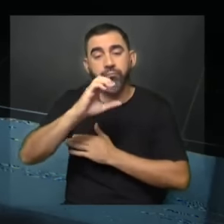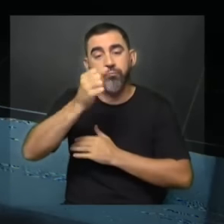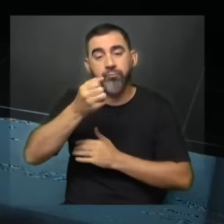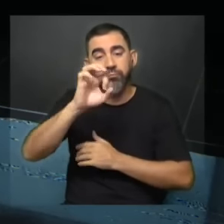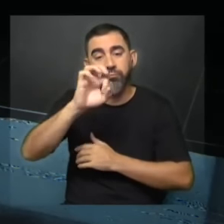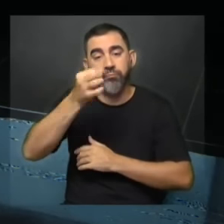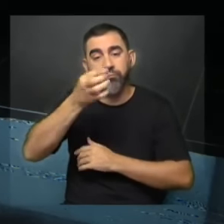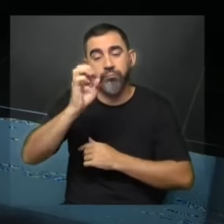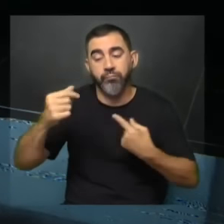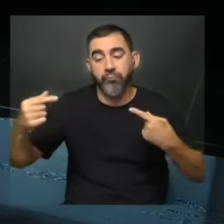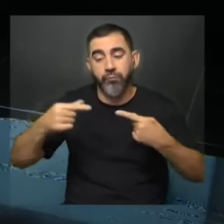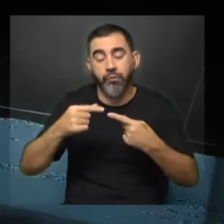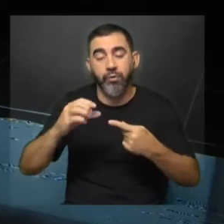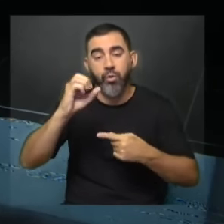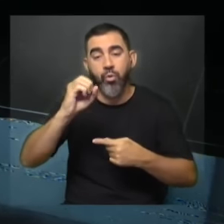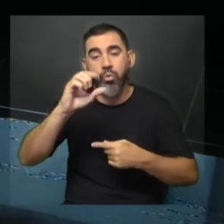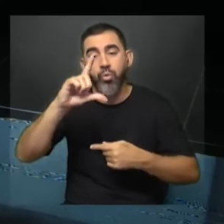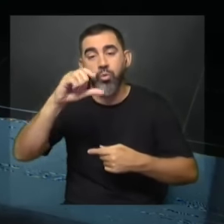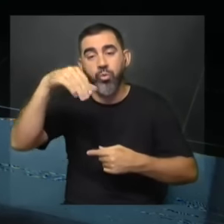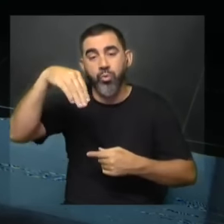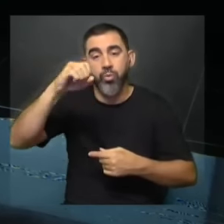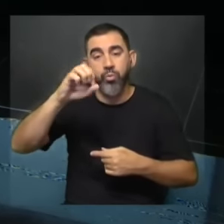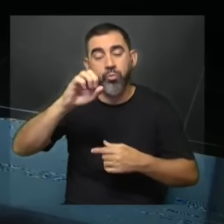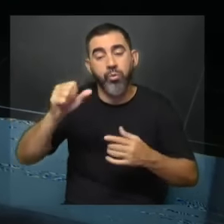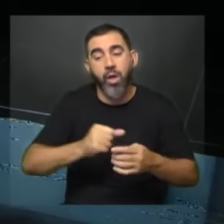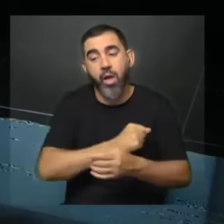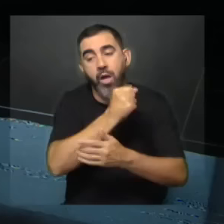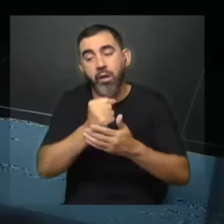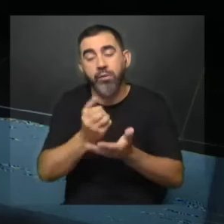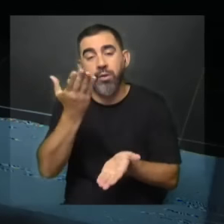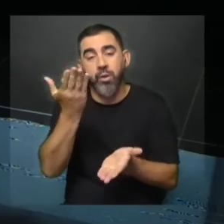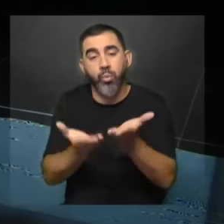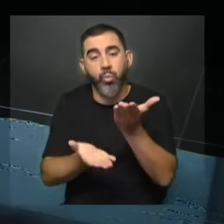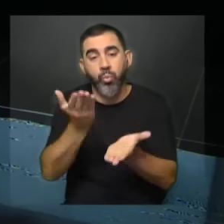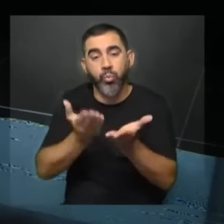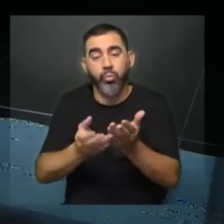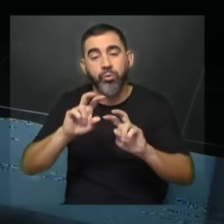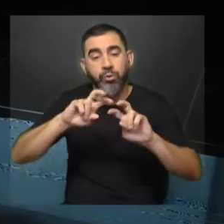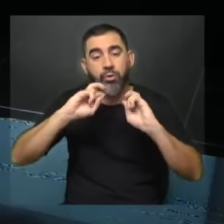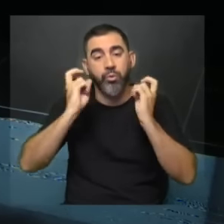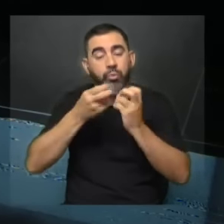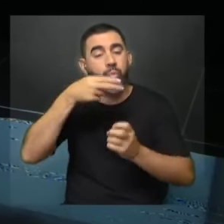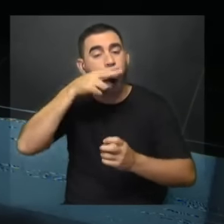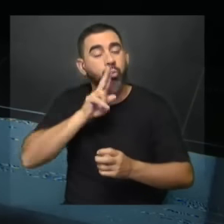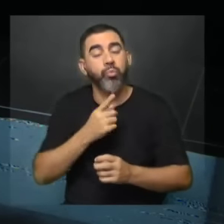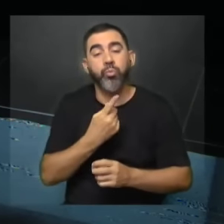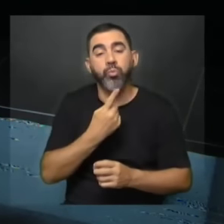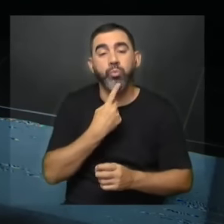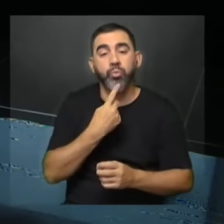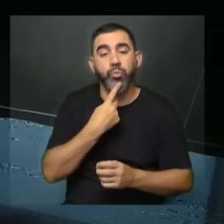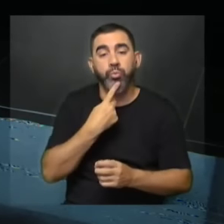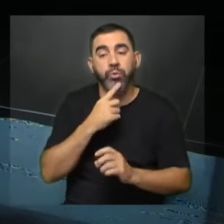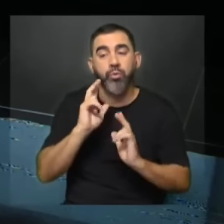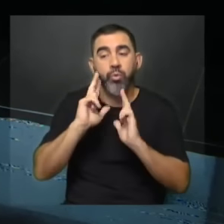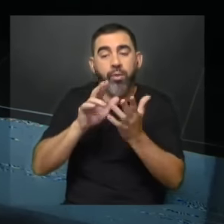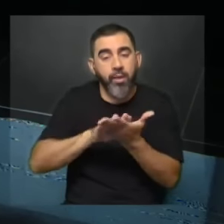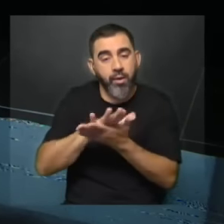contra el diputado Gustavo Olmos mientras el sistema judicial y el tribunal de conducta política del frente amplio no